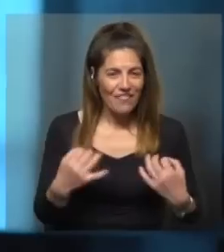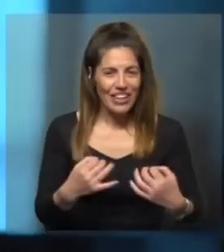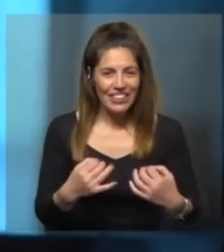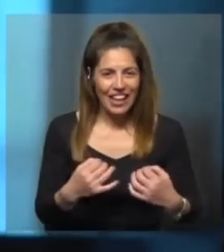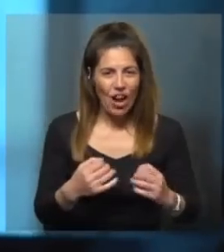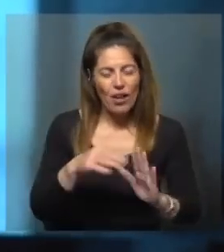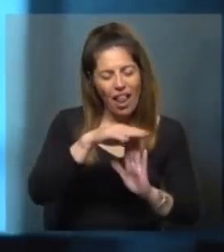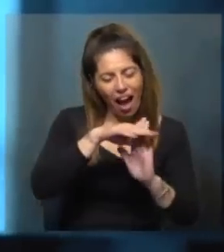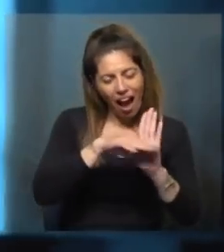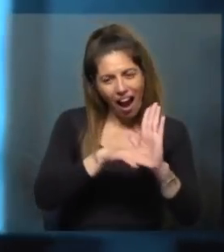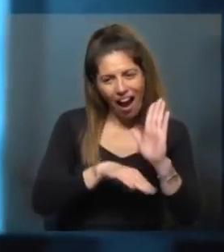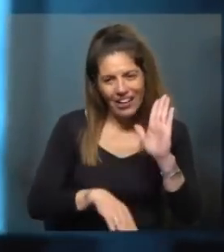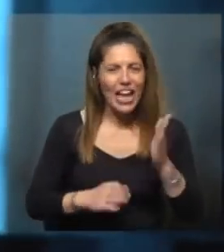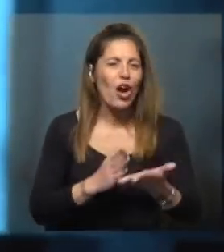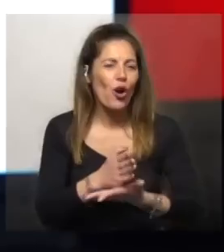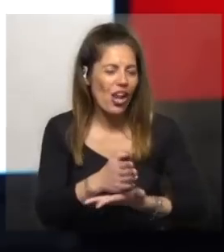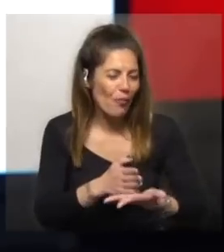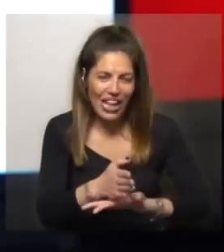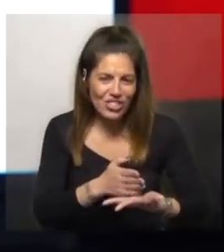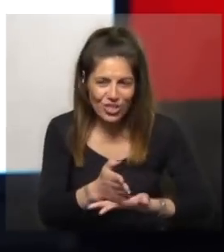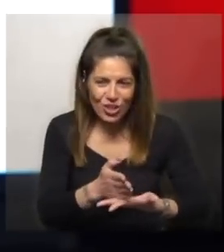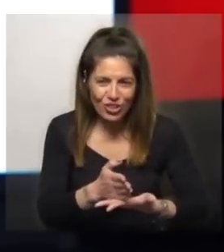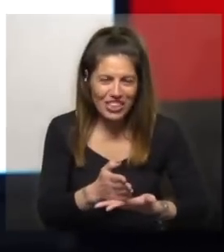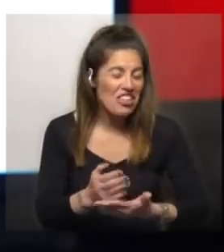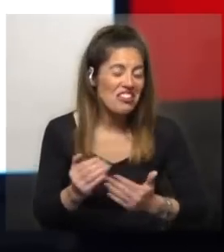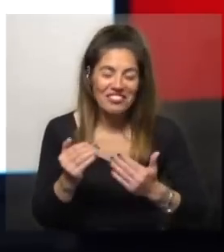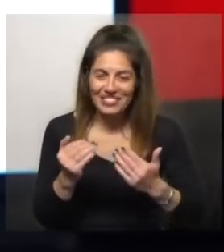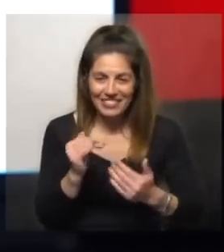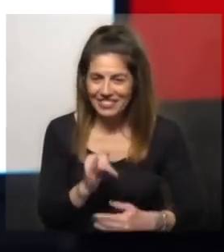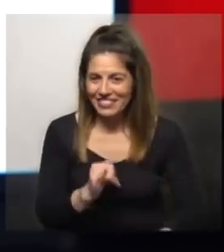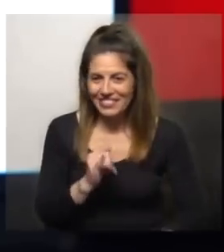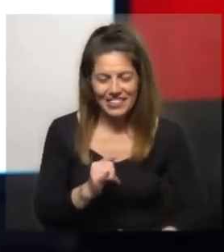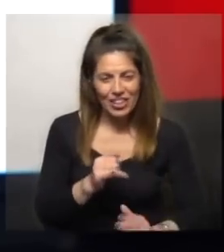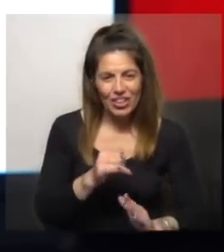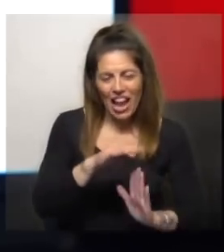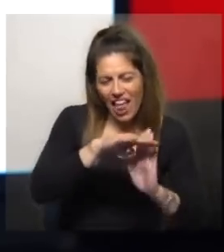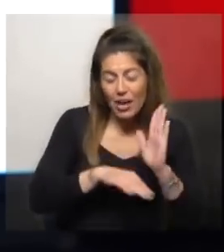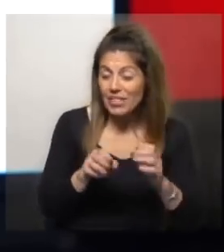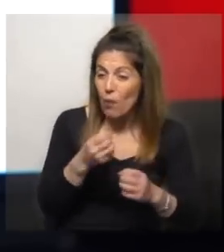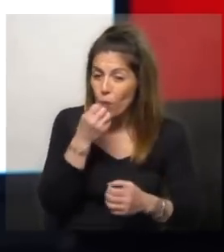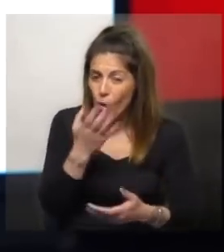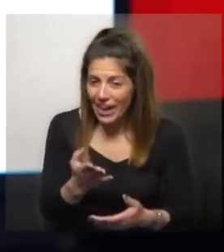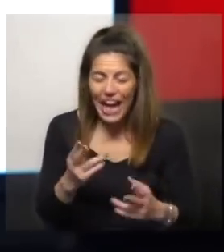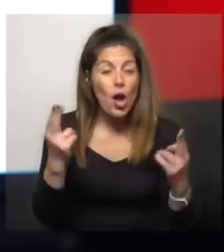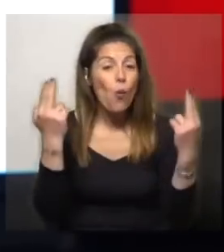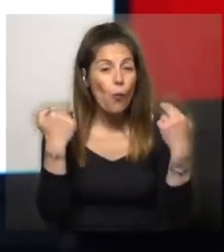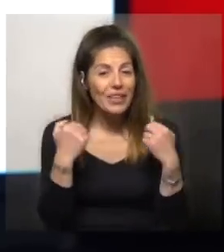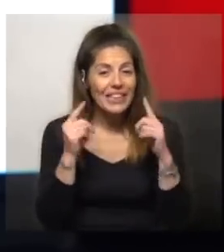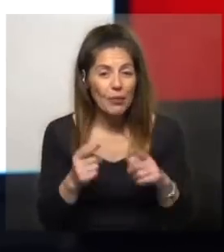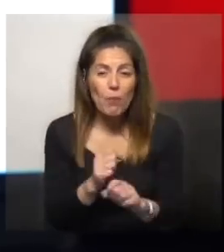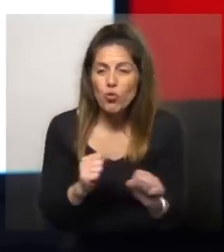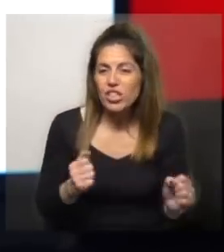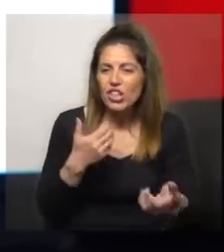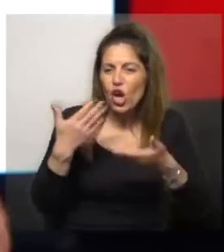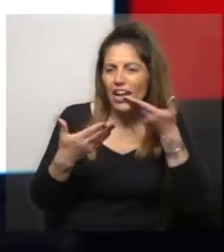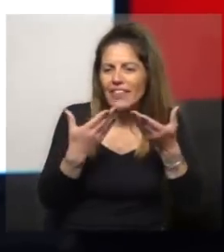una larga cantidad de colaboraciones que tengo colaboraciones ya es muy generosa y es muy humilde o sea pudiendo cantar con un